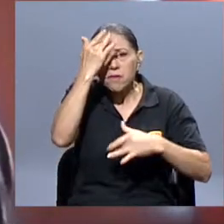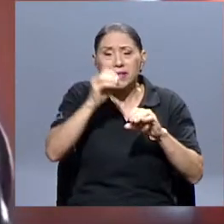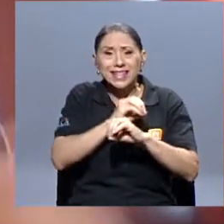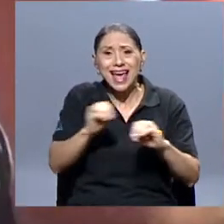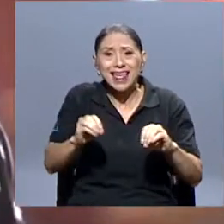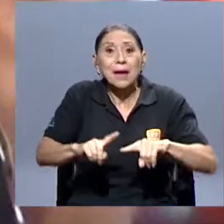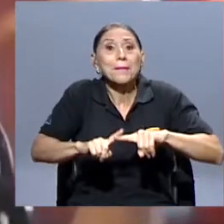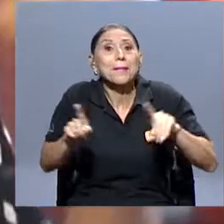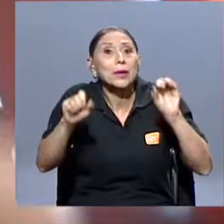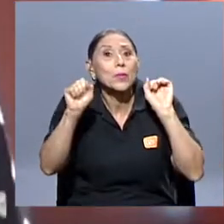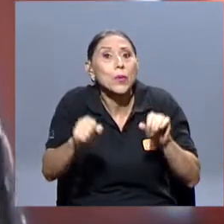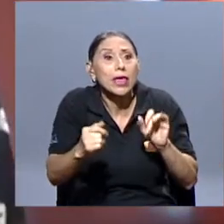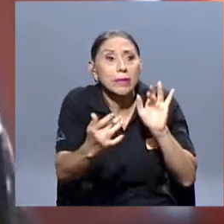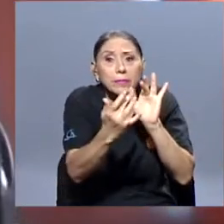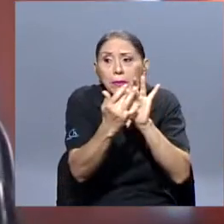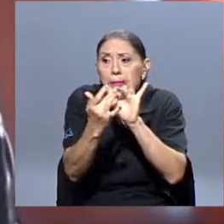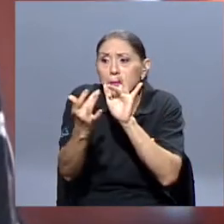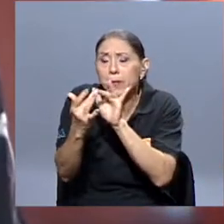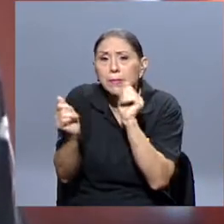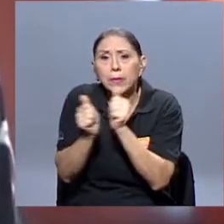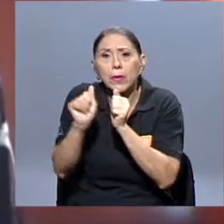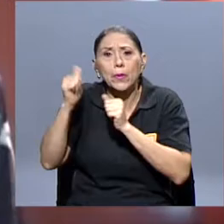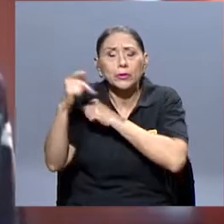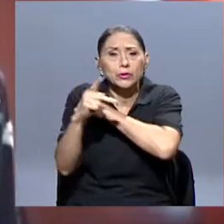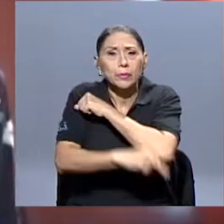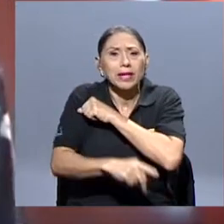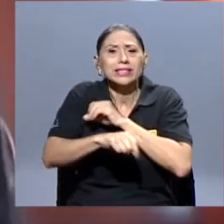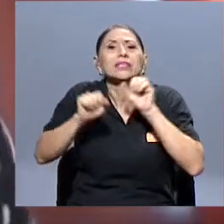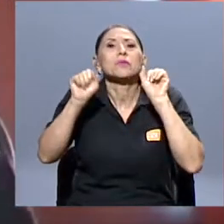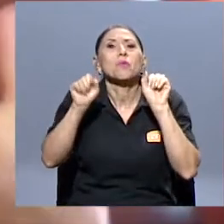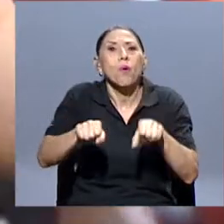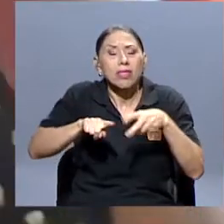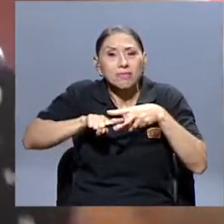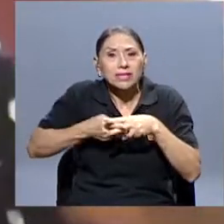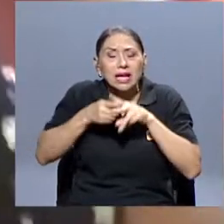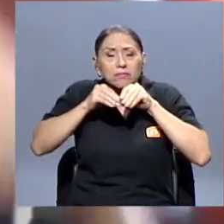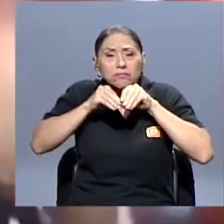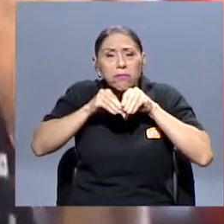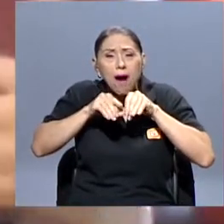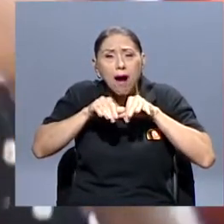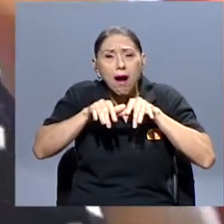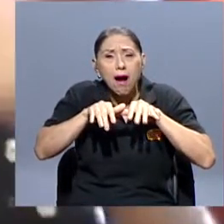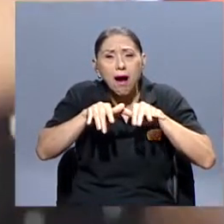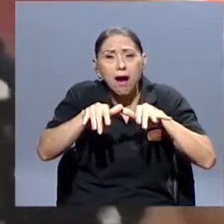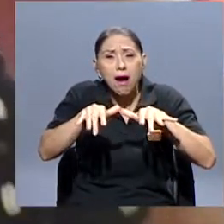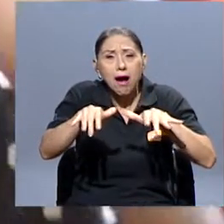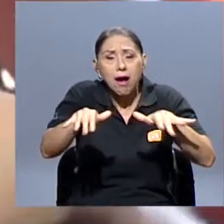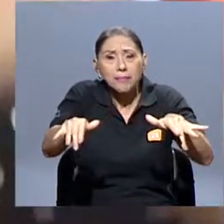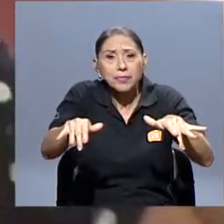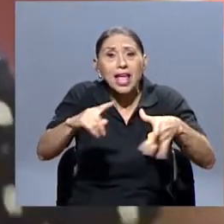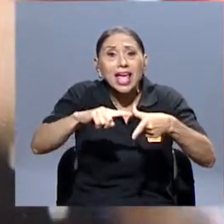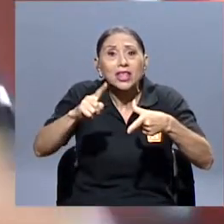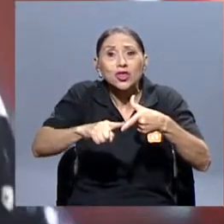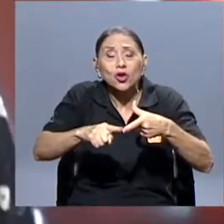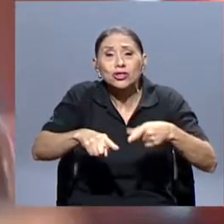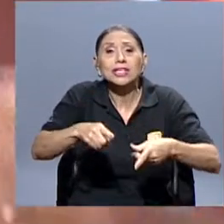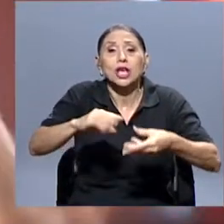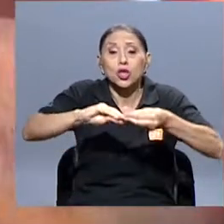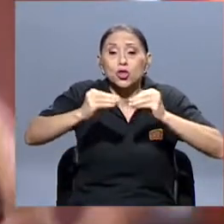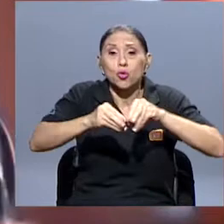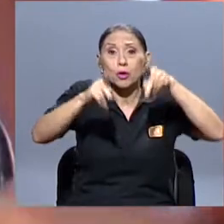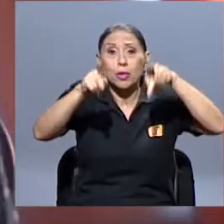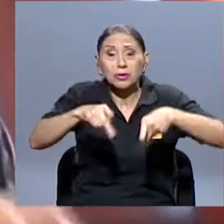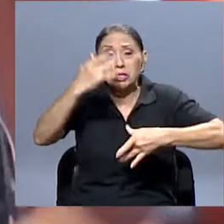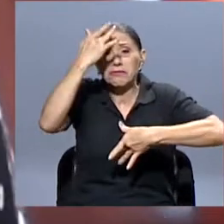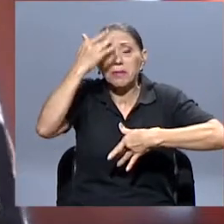son suficientes para sincronizar, digamos, lo que podría ser brotes. Y hay olas entonces que empiezan a subir y bajar,